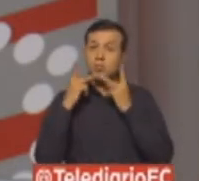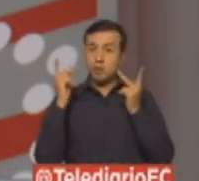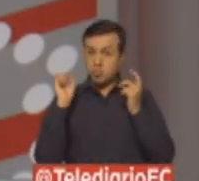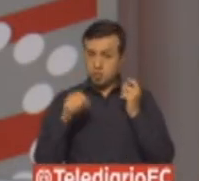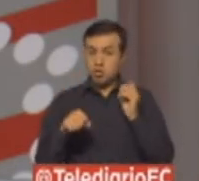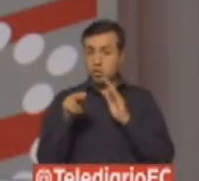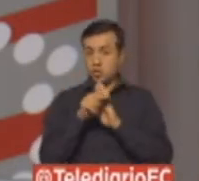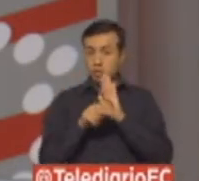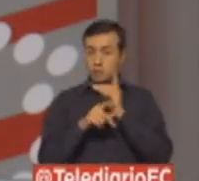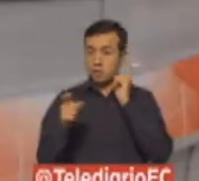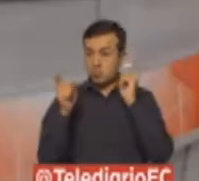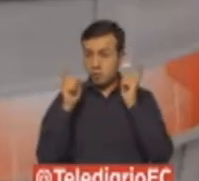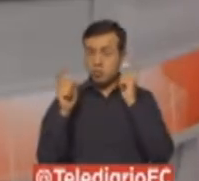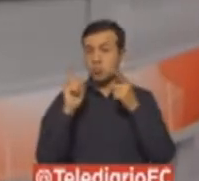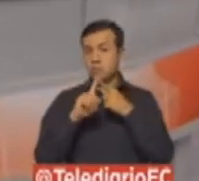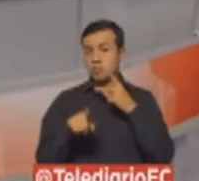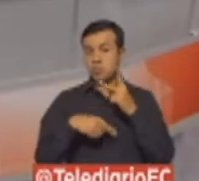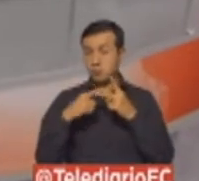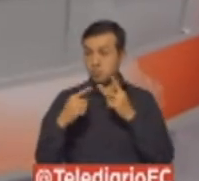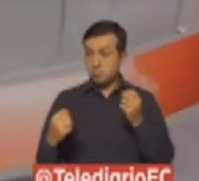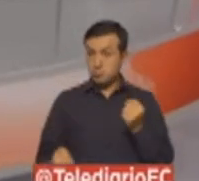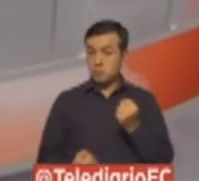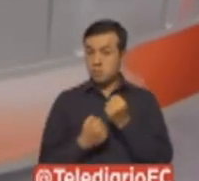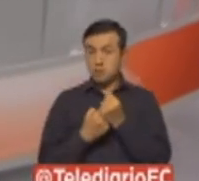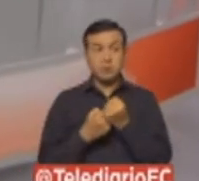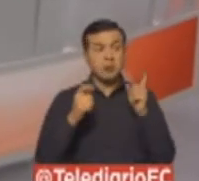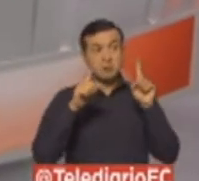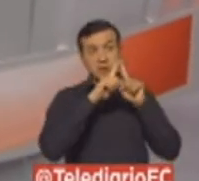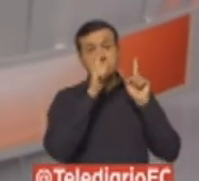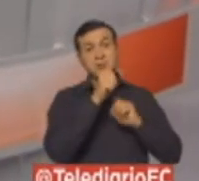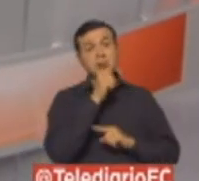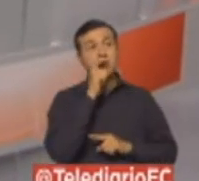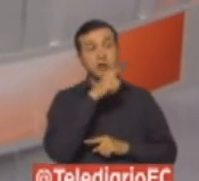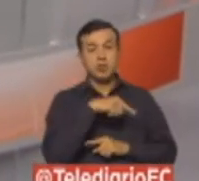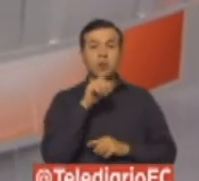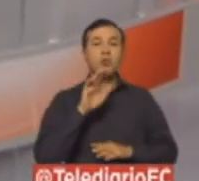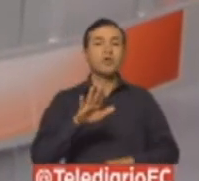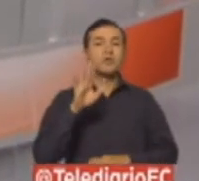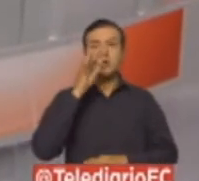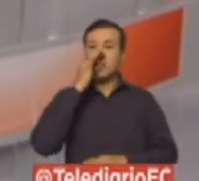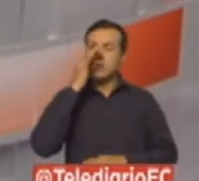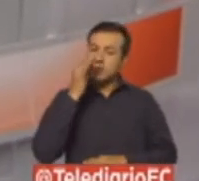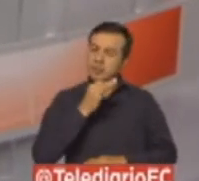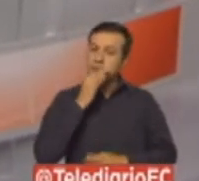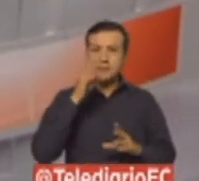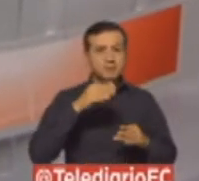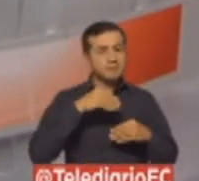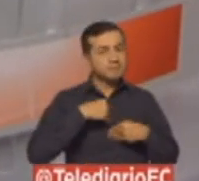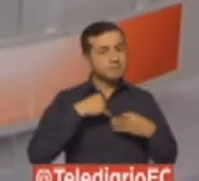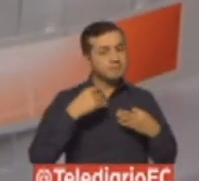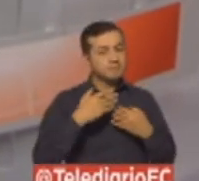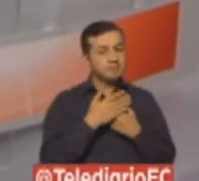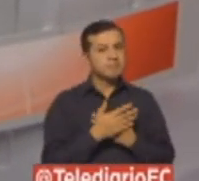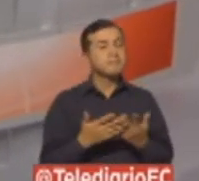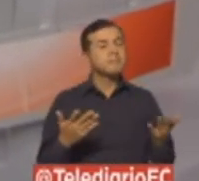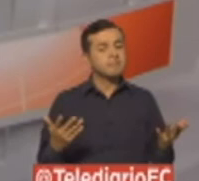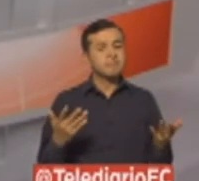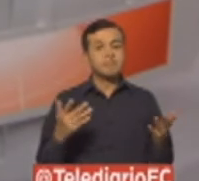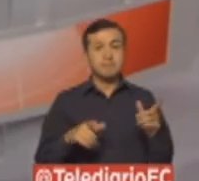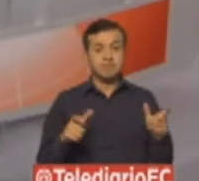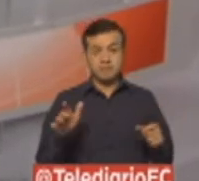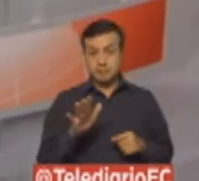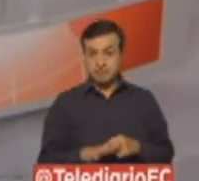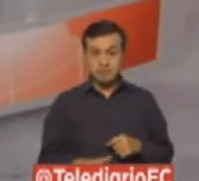puede hacer la regulación y puede inclusive dar incentivos por cierto privado debe tener compromiso real de asumir con claridad esa regulación y la